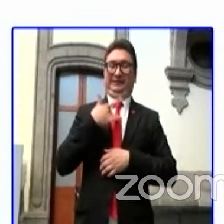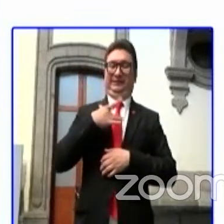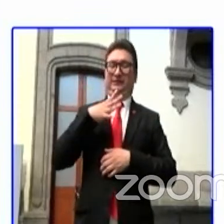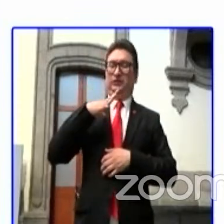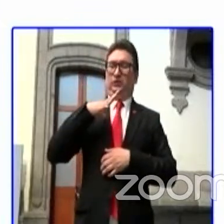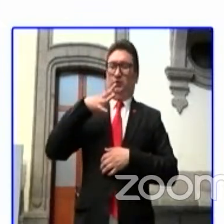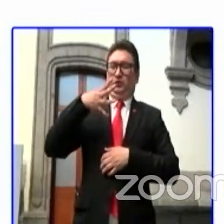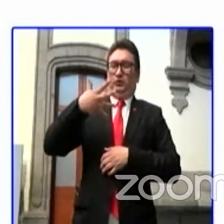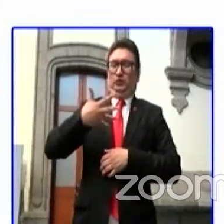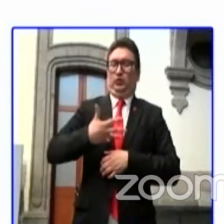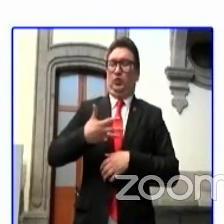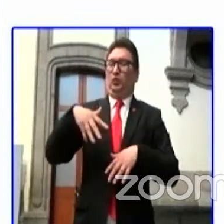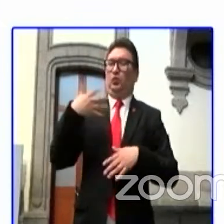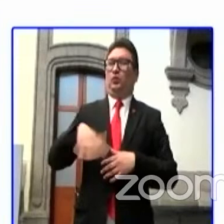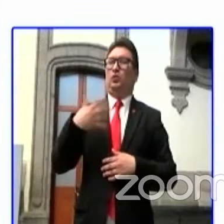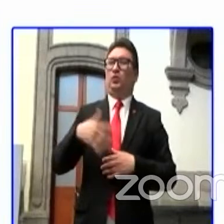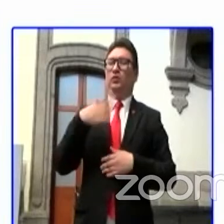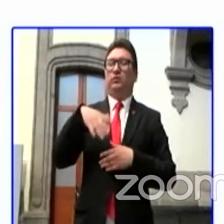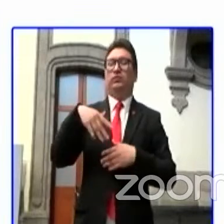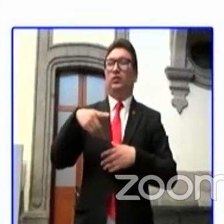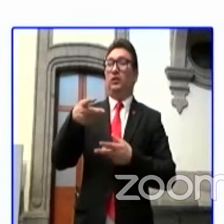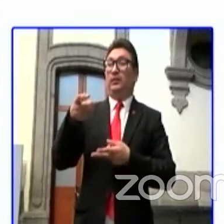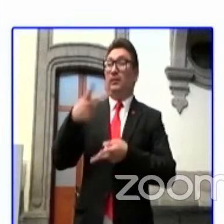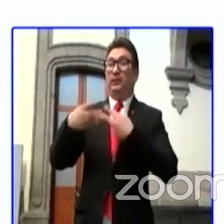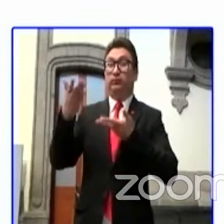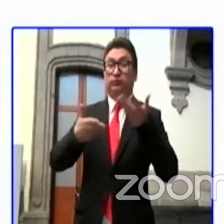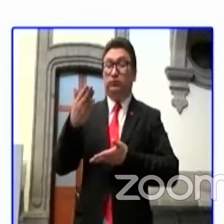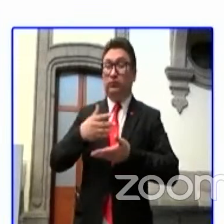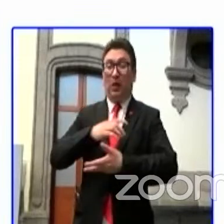enorgullece profundamente presenciar este gran paso.